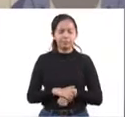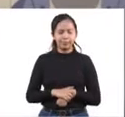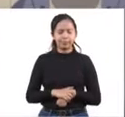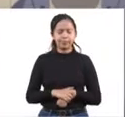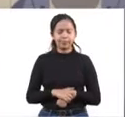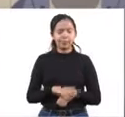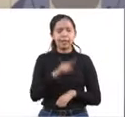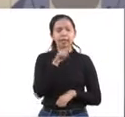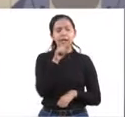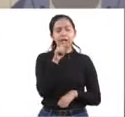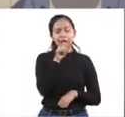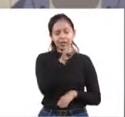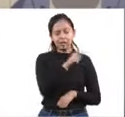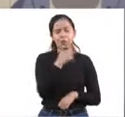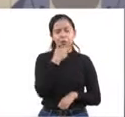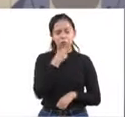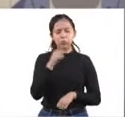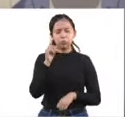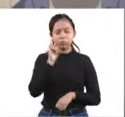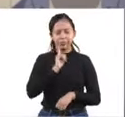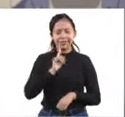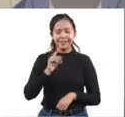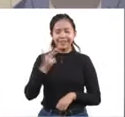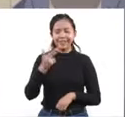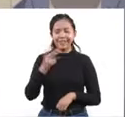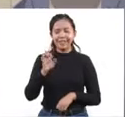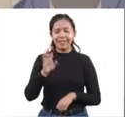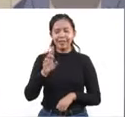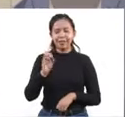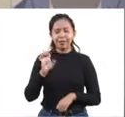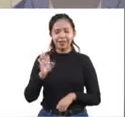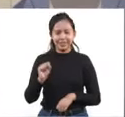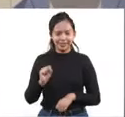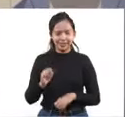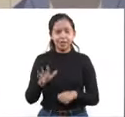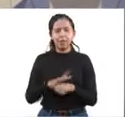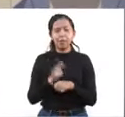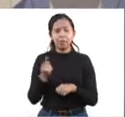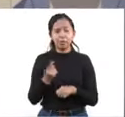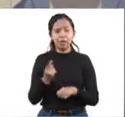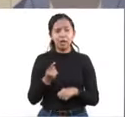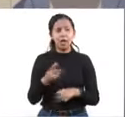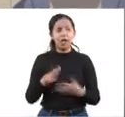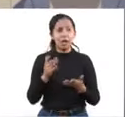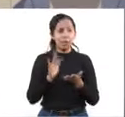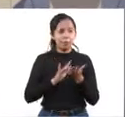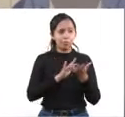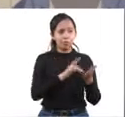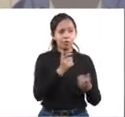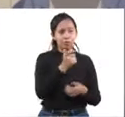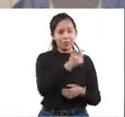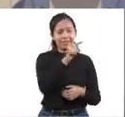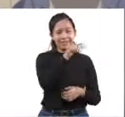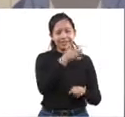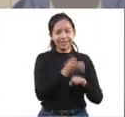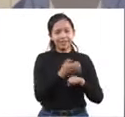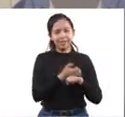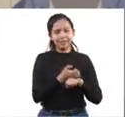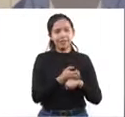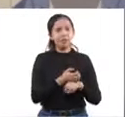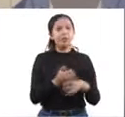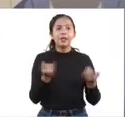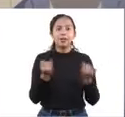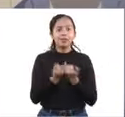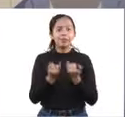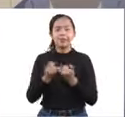Son héroes y heroínas porque no solamente sostienen la economía de Estados Unidos, sino en muchos sostienen la economía